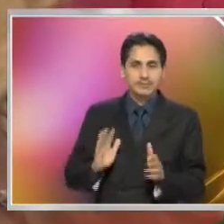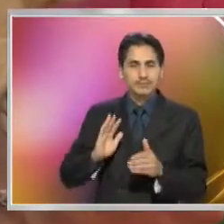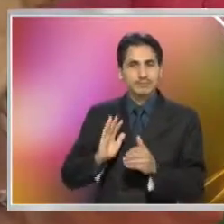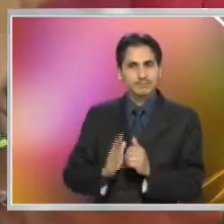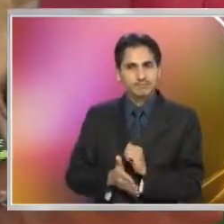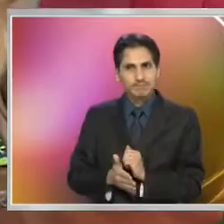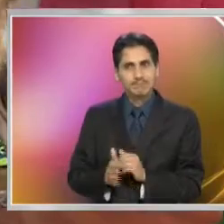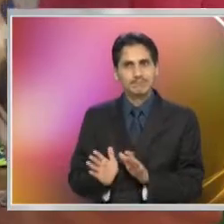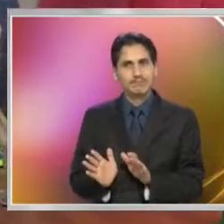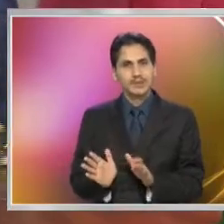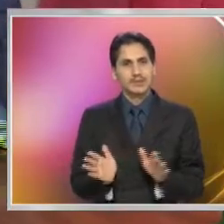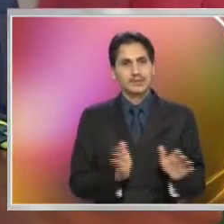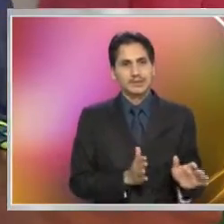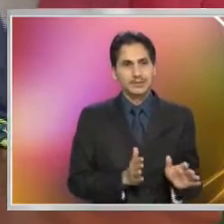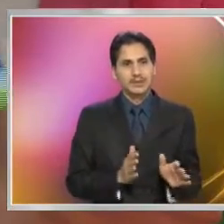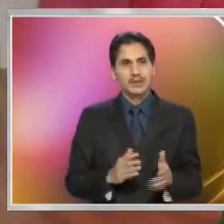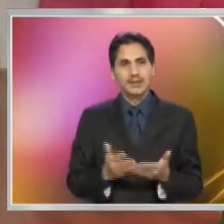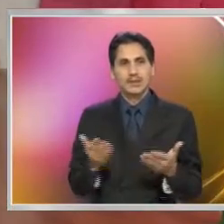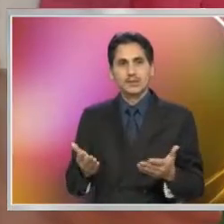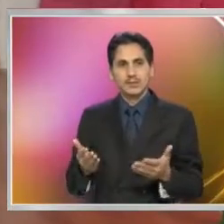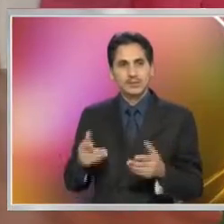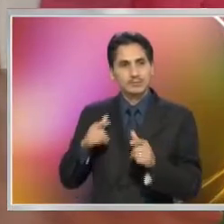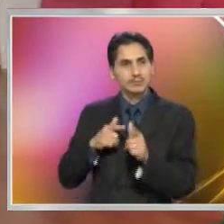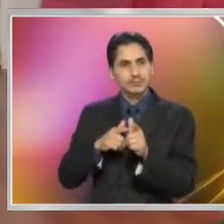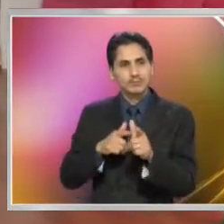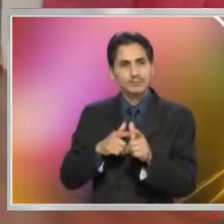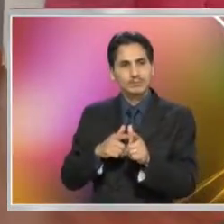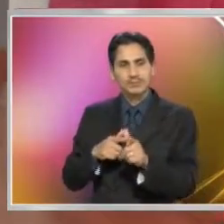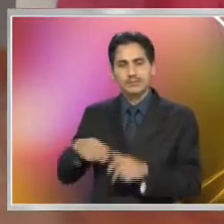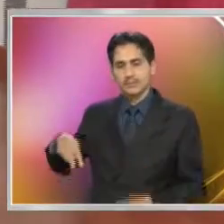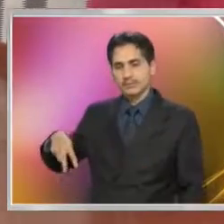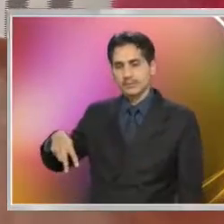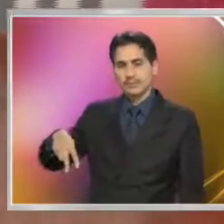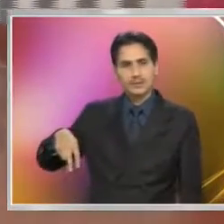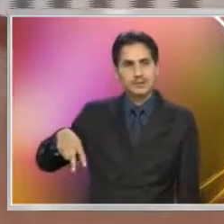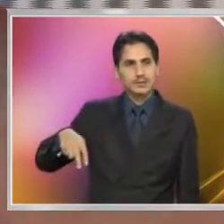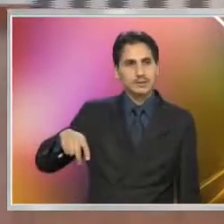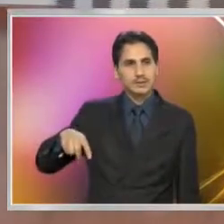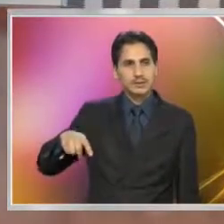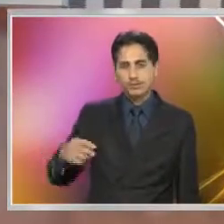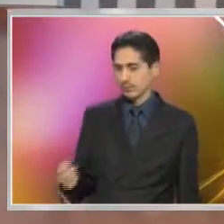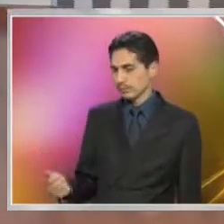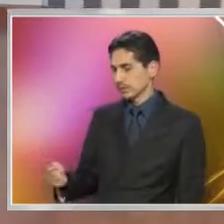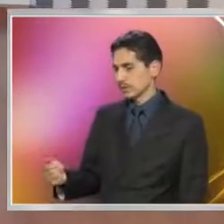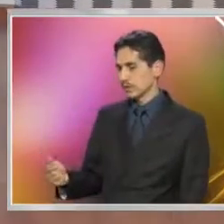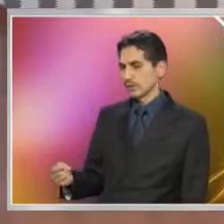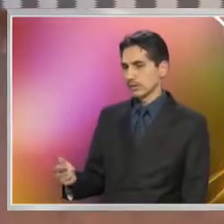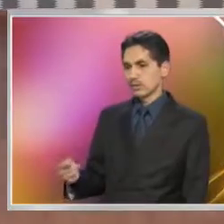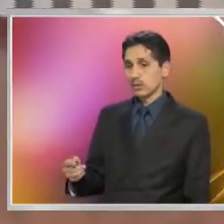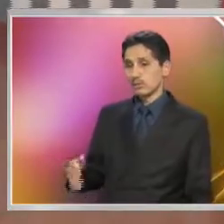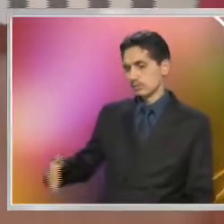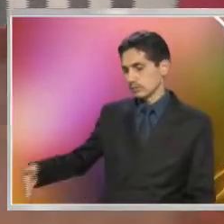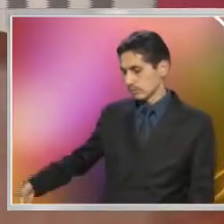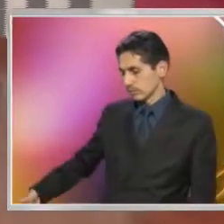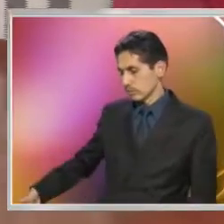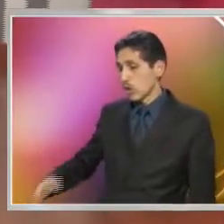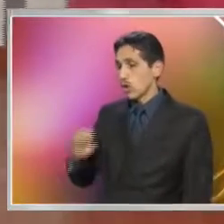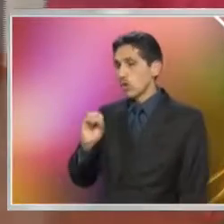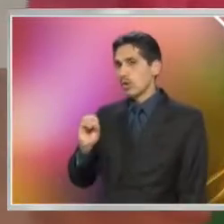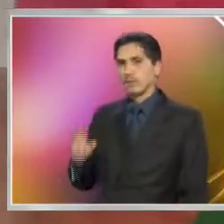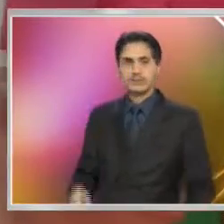salimos a caminar. Caminamos del lado derecho o podemos caminar del lado